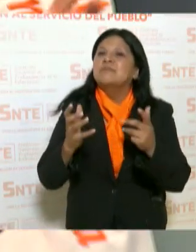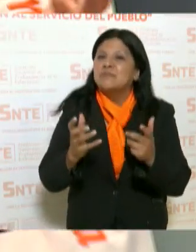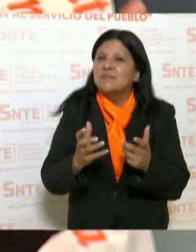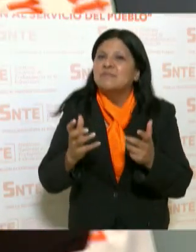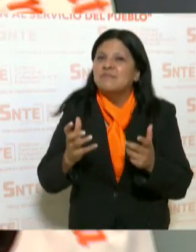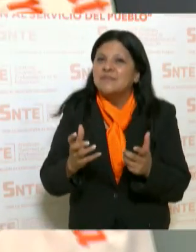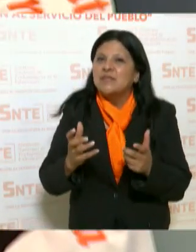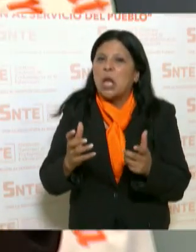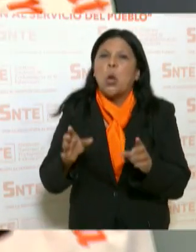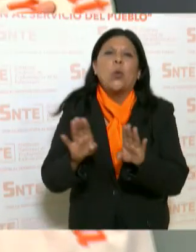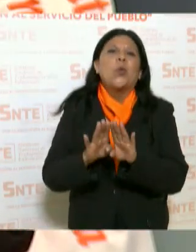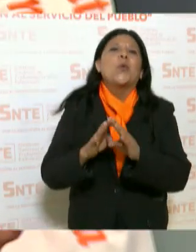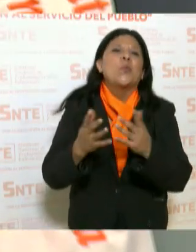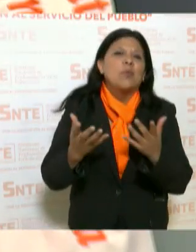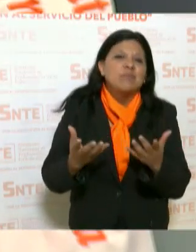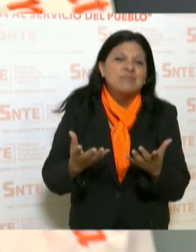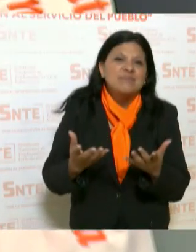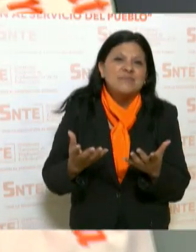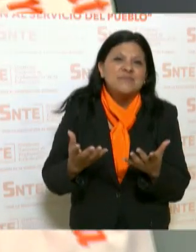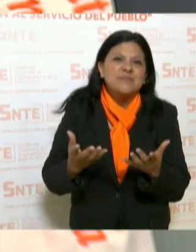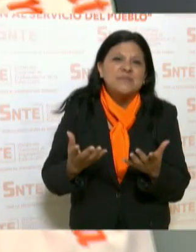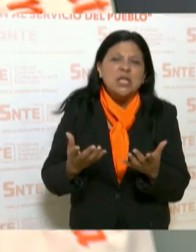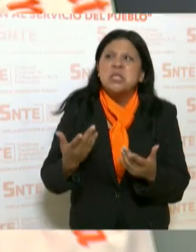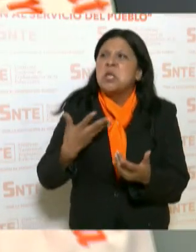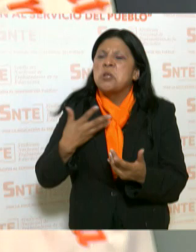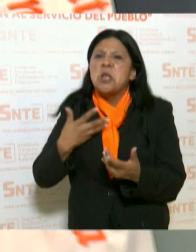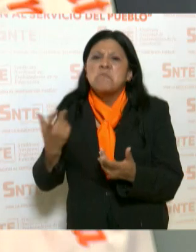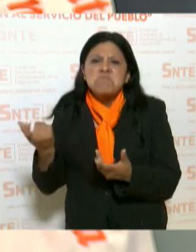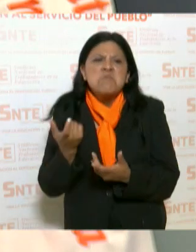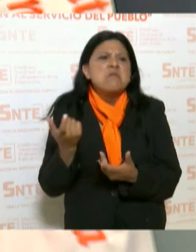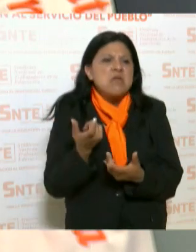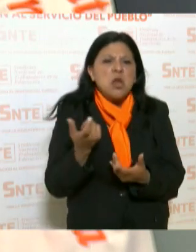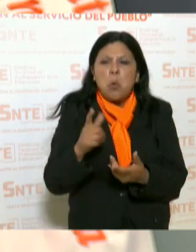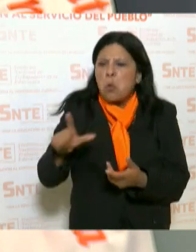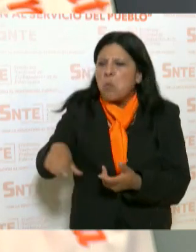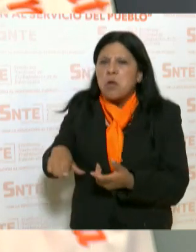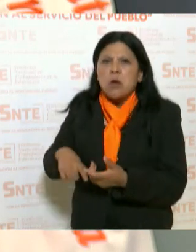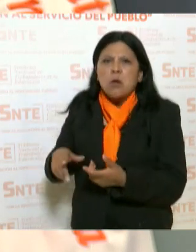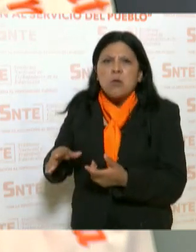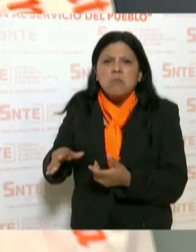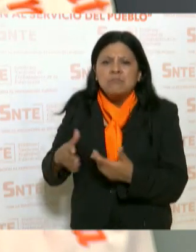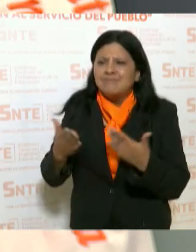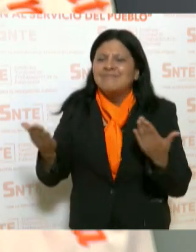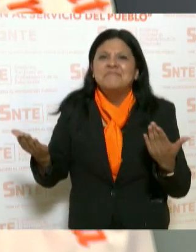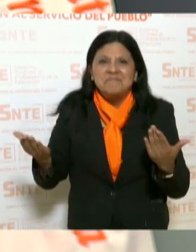¿Cómo logramos tener presupuesto? México tenía un problema,